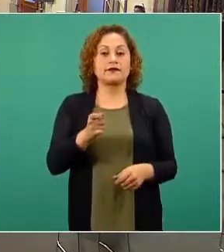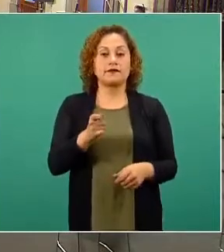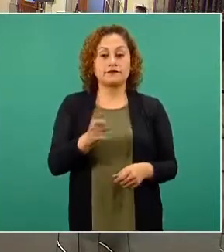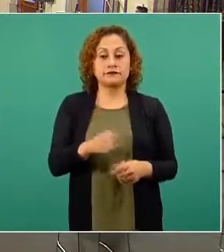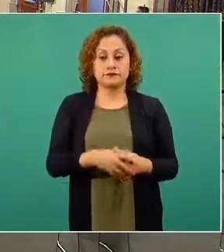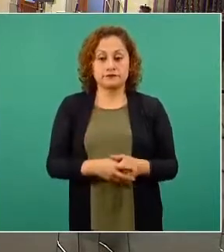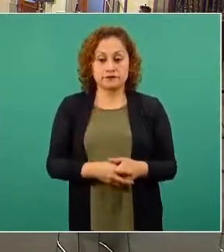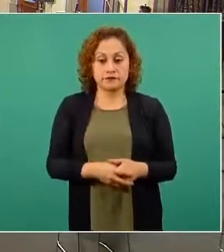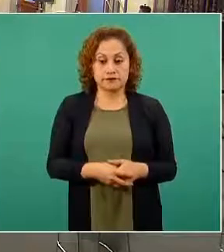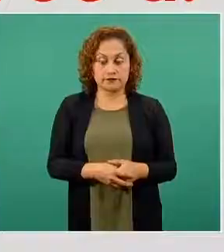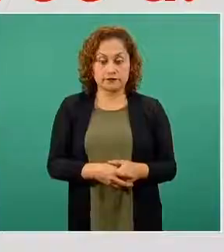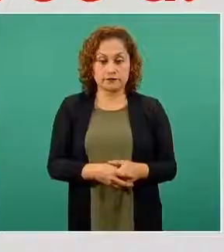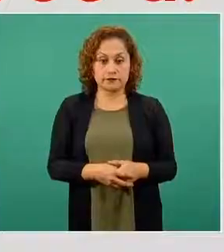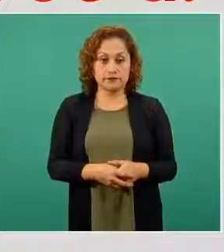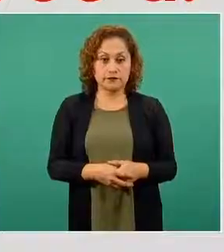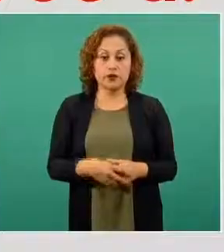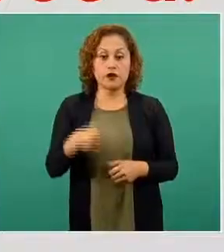liberaron